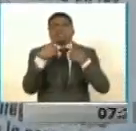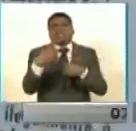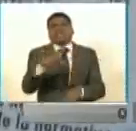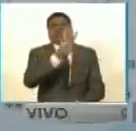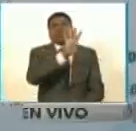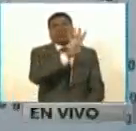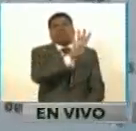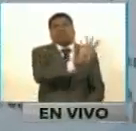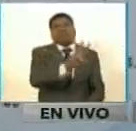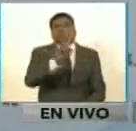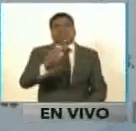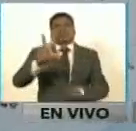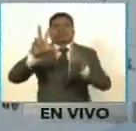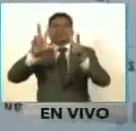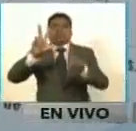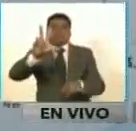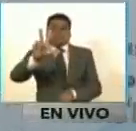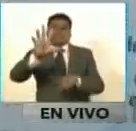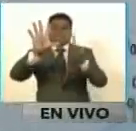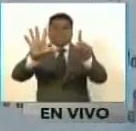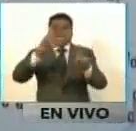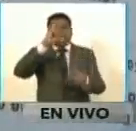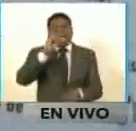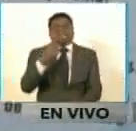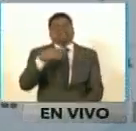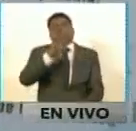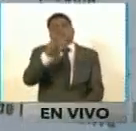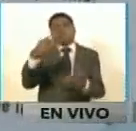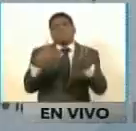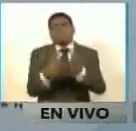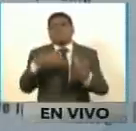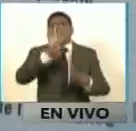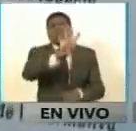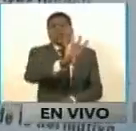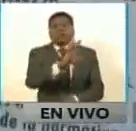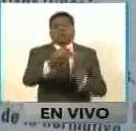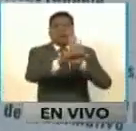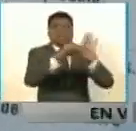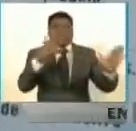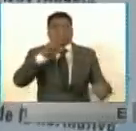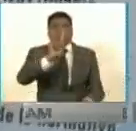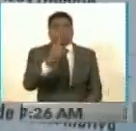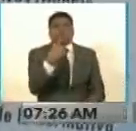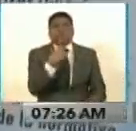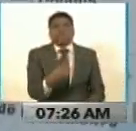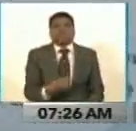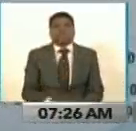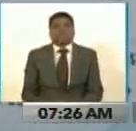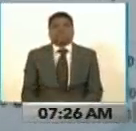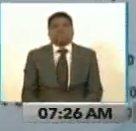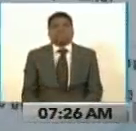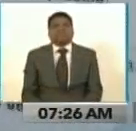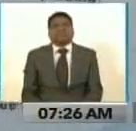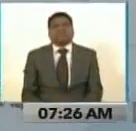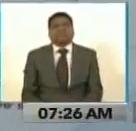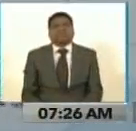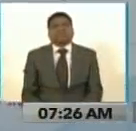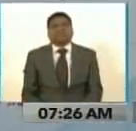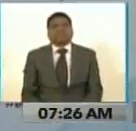4236 del año 2004 en su artículo 1 dice lo siguiente